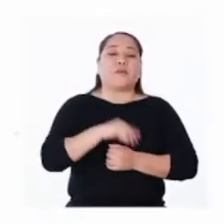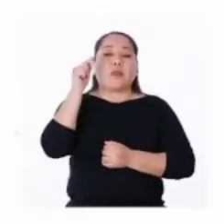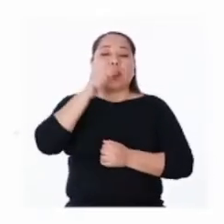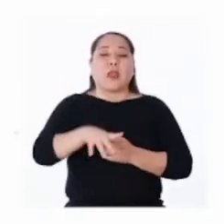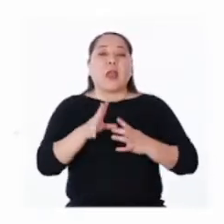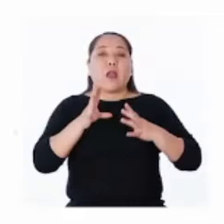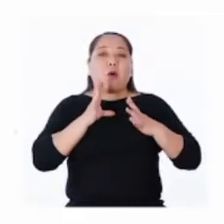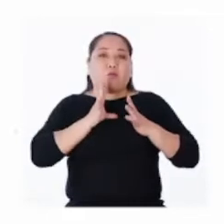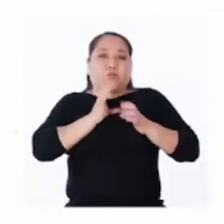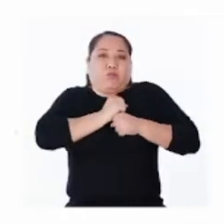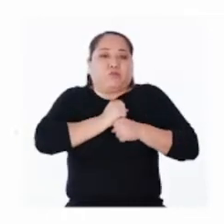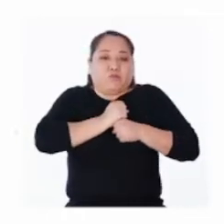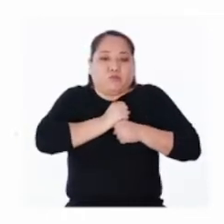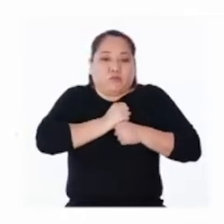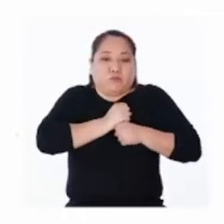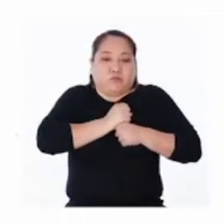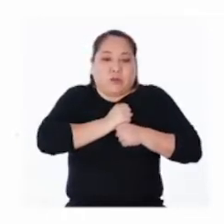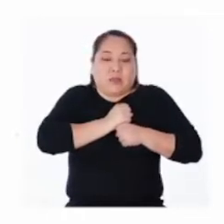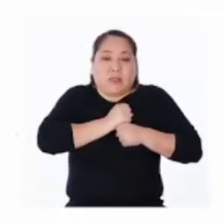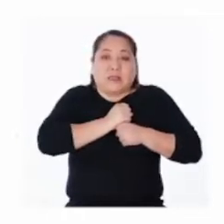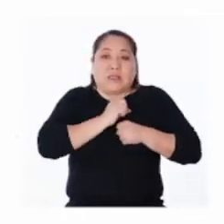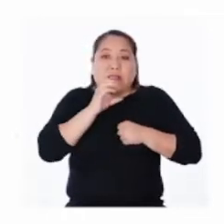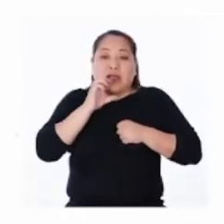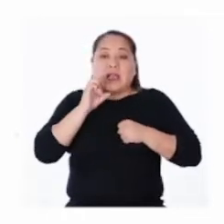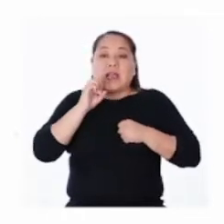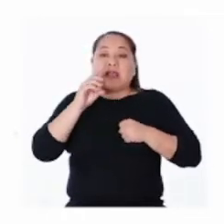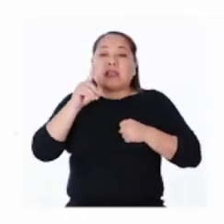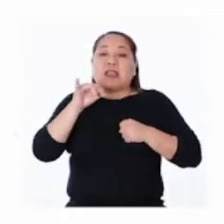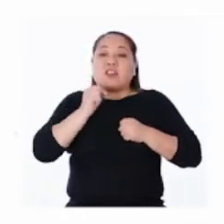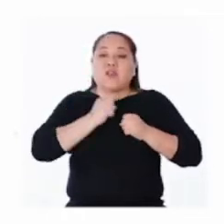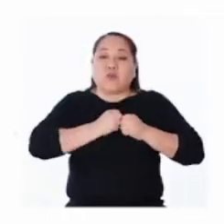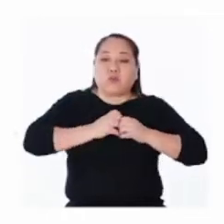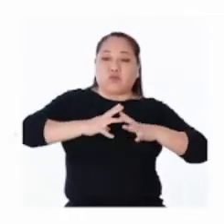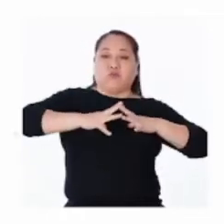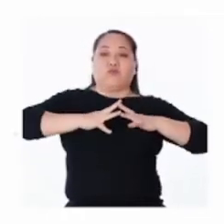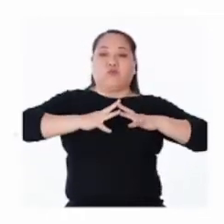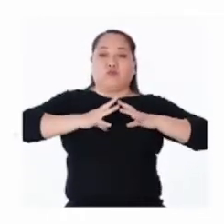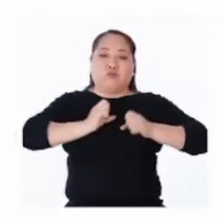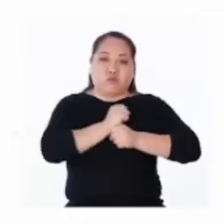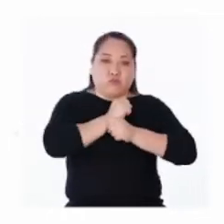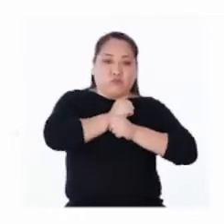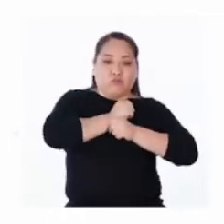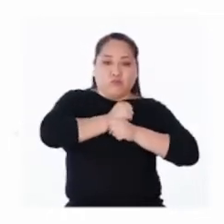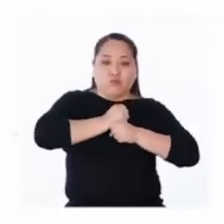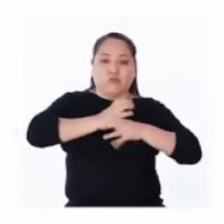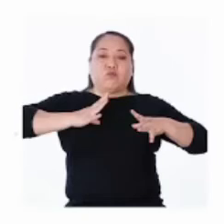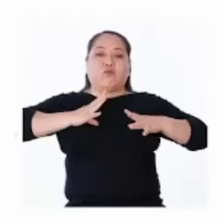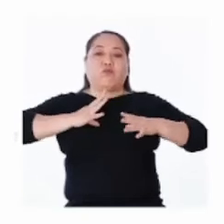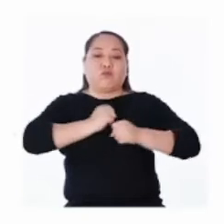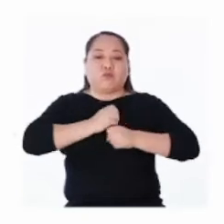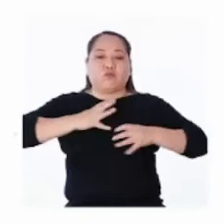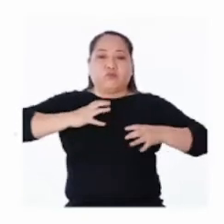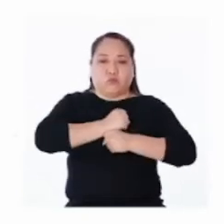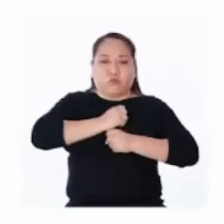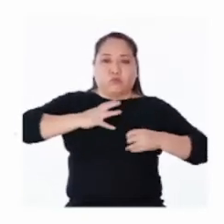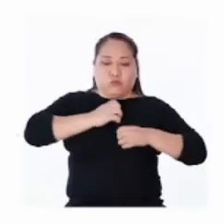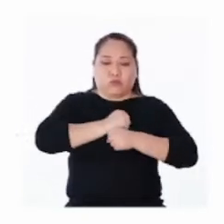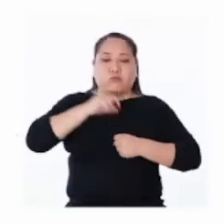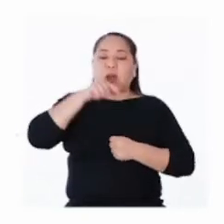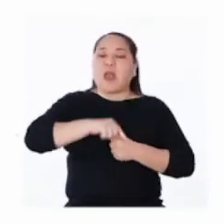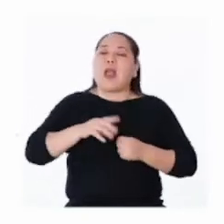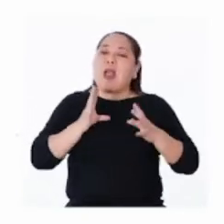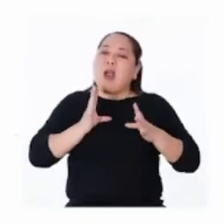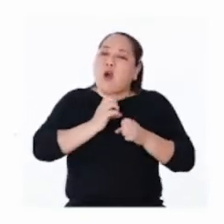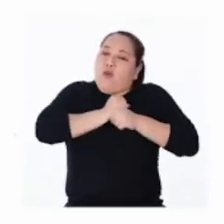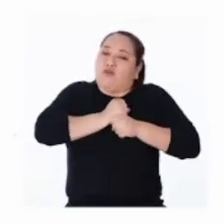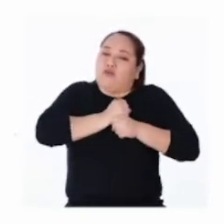el músculo del corazón se contrae y durante la diástole se relaja. Por eso, cuando las paredes musculares de las cámaras